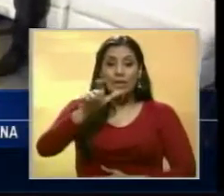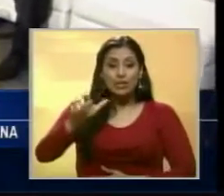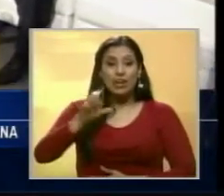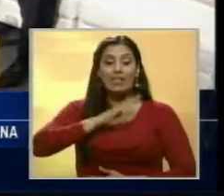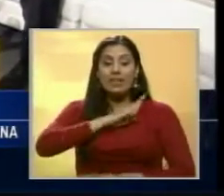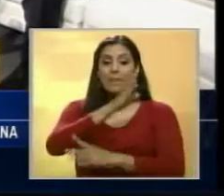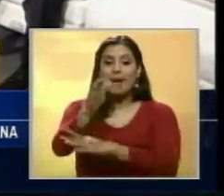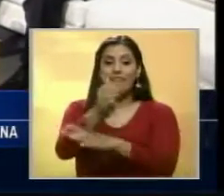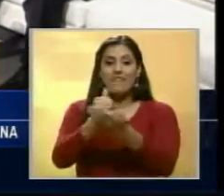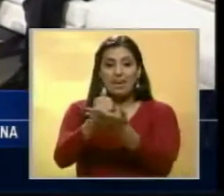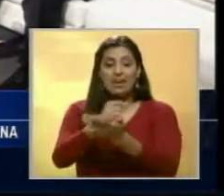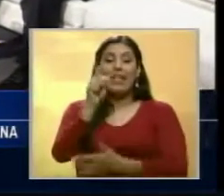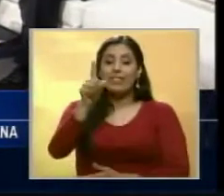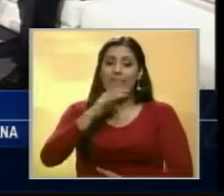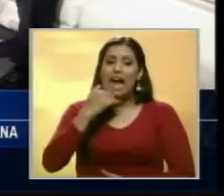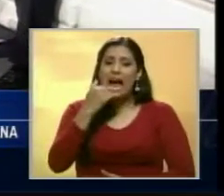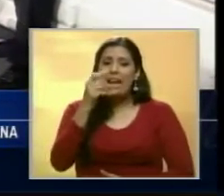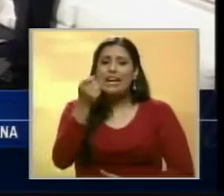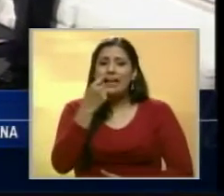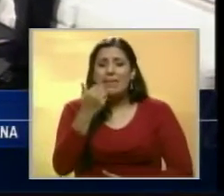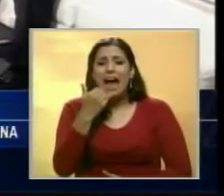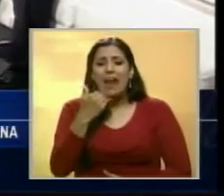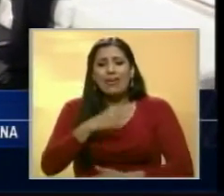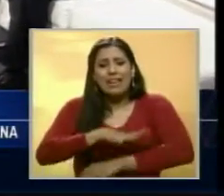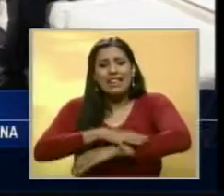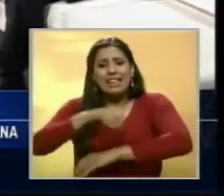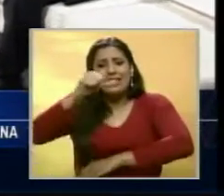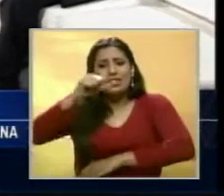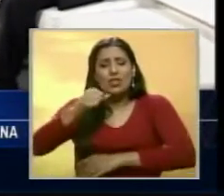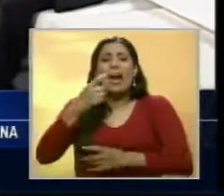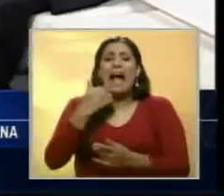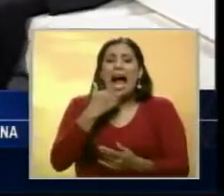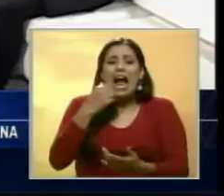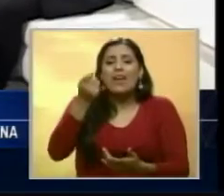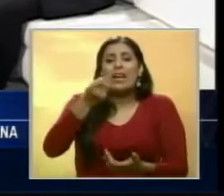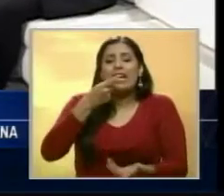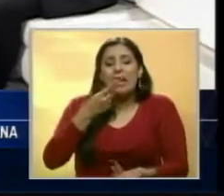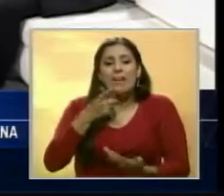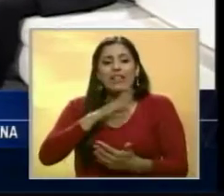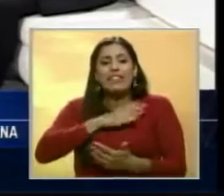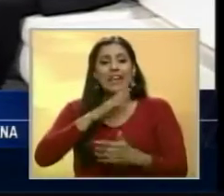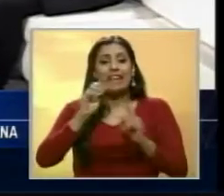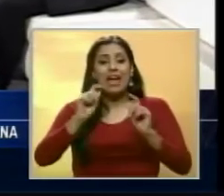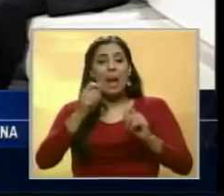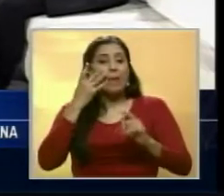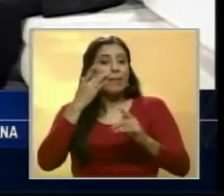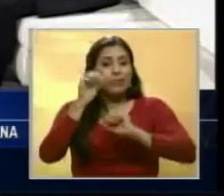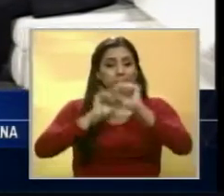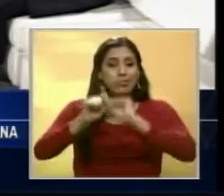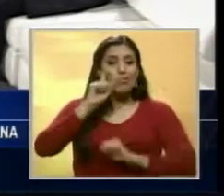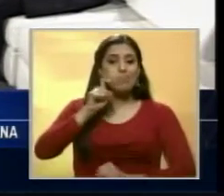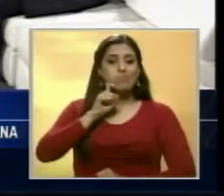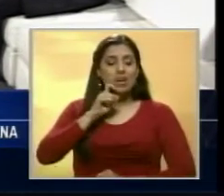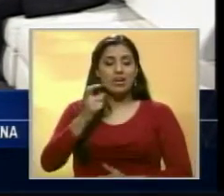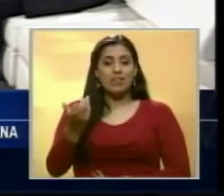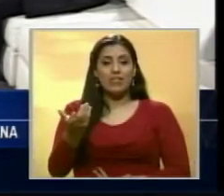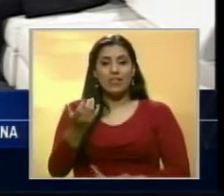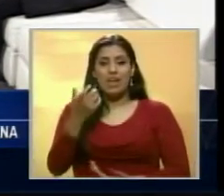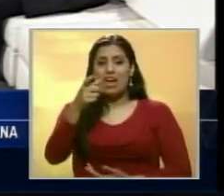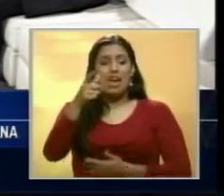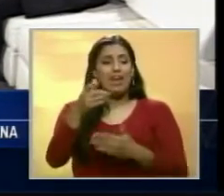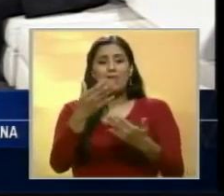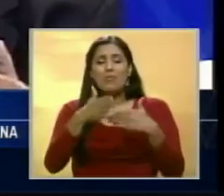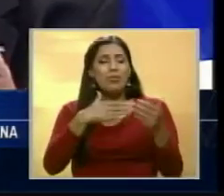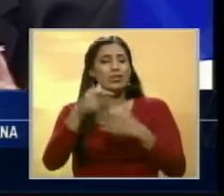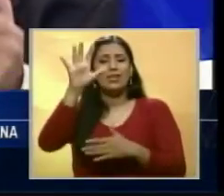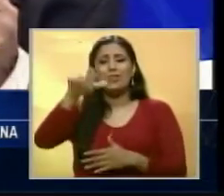llegan a la farmacia y te dicen, ¿tienes algún medicamento para la hipertensión arterial? ¿Tienes algún medicamento anticonceptivo? O sea, ya no les importa lo que ellos consigan,